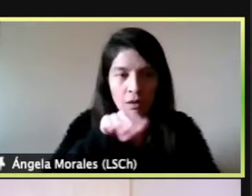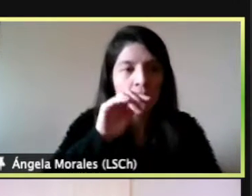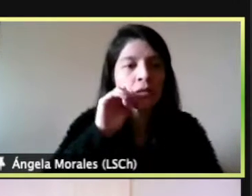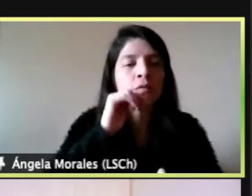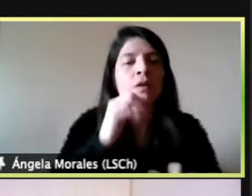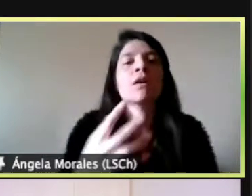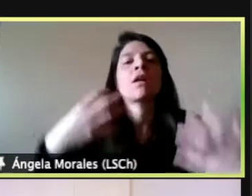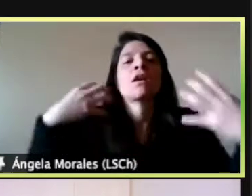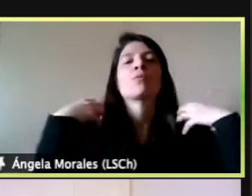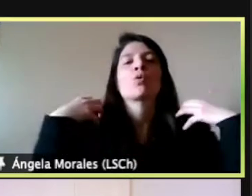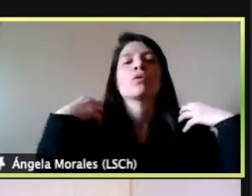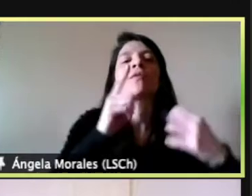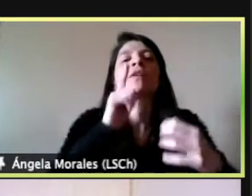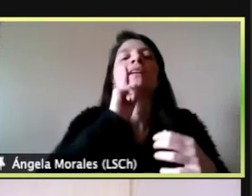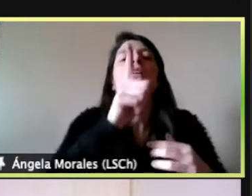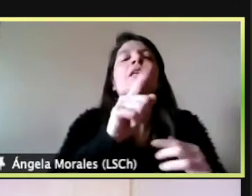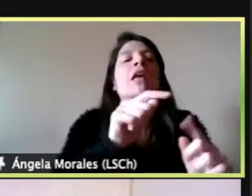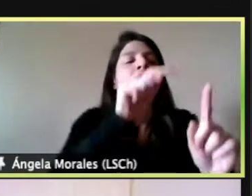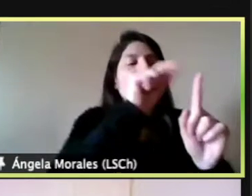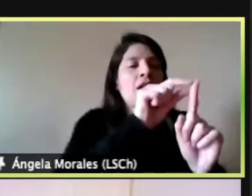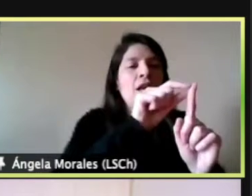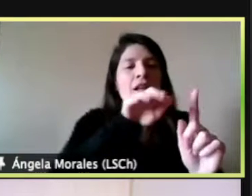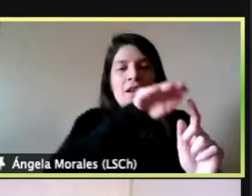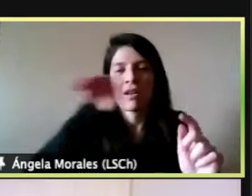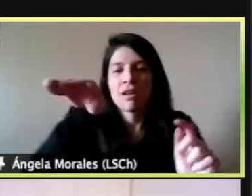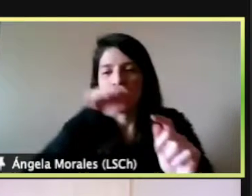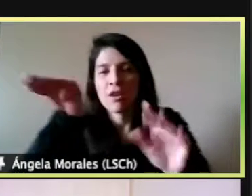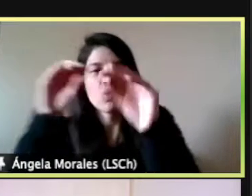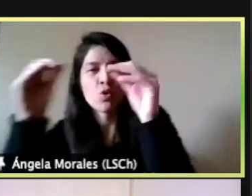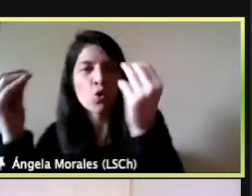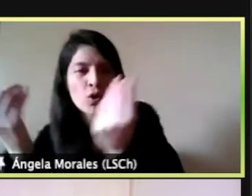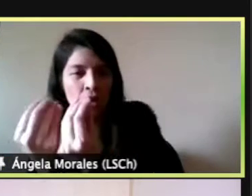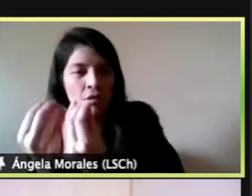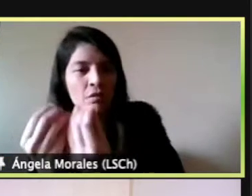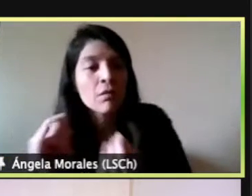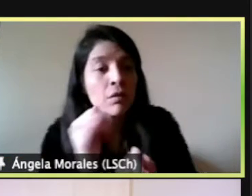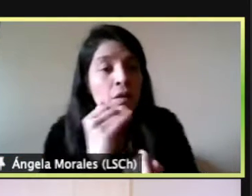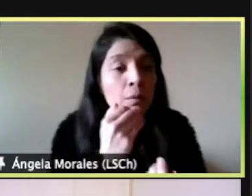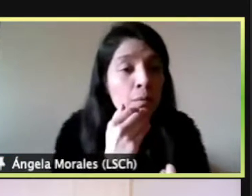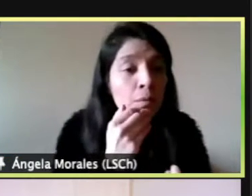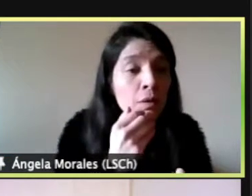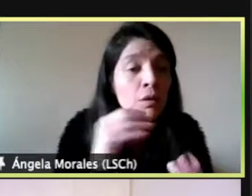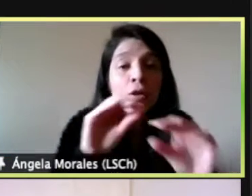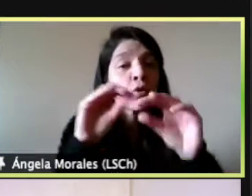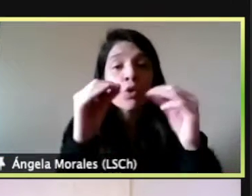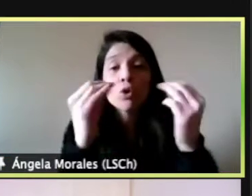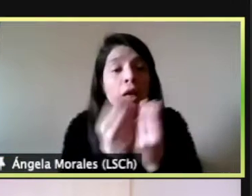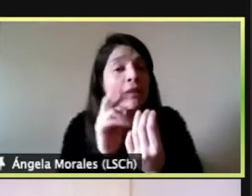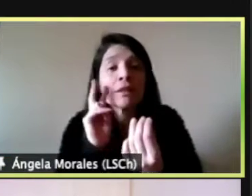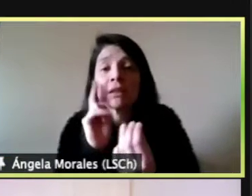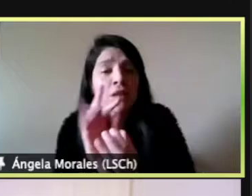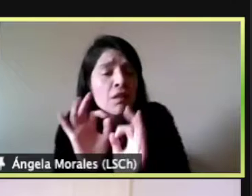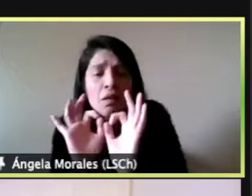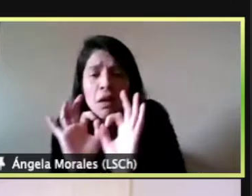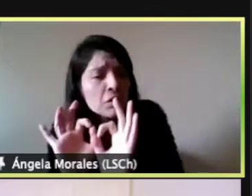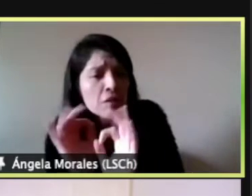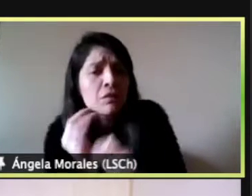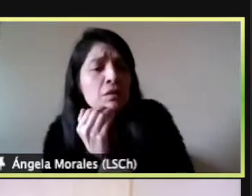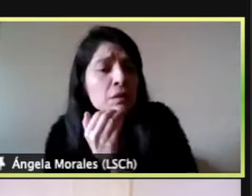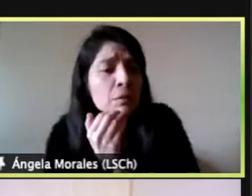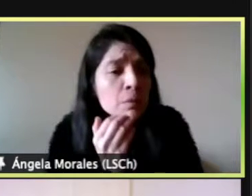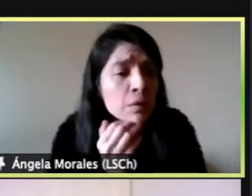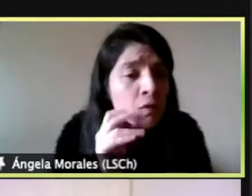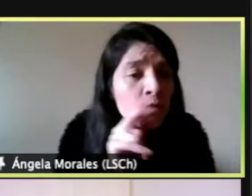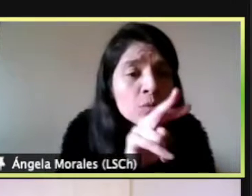sin detalle, y también lo podemos concretar en total y vemos que en este proyecto completo se han gastado esta